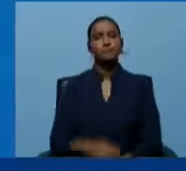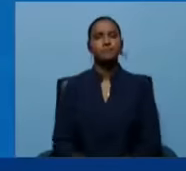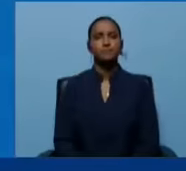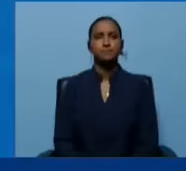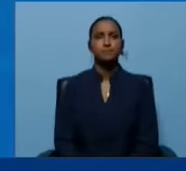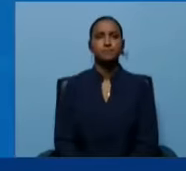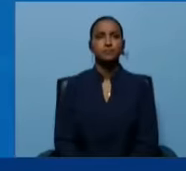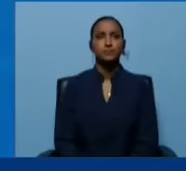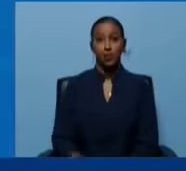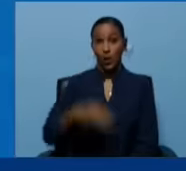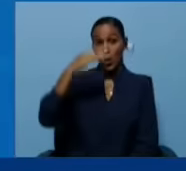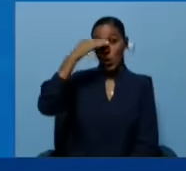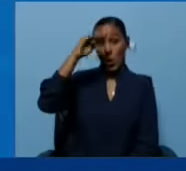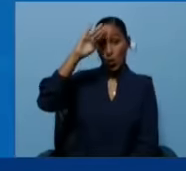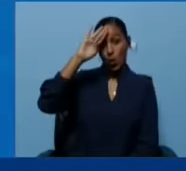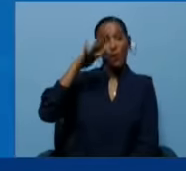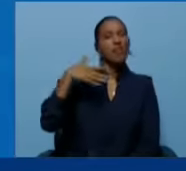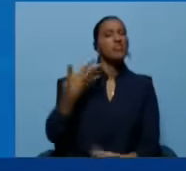Antonio Maceo,